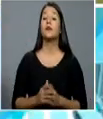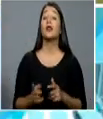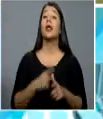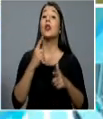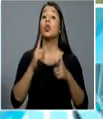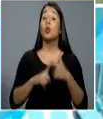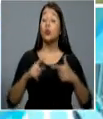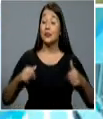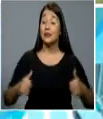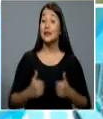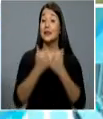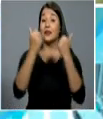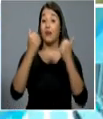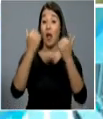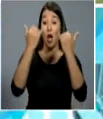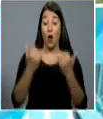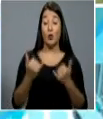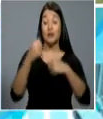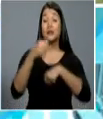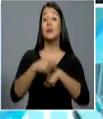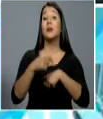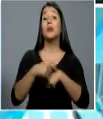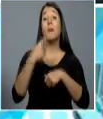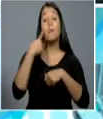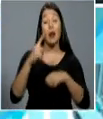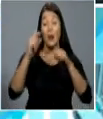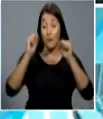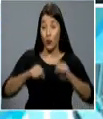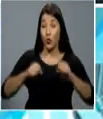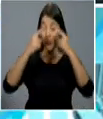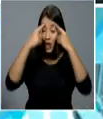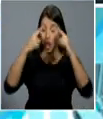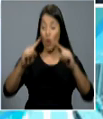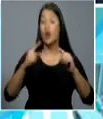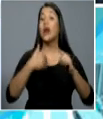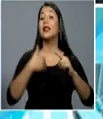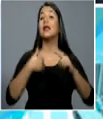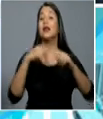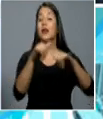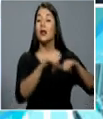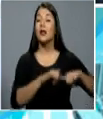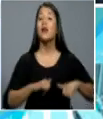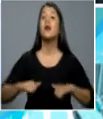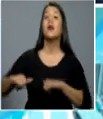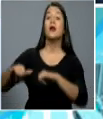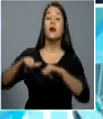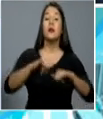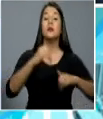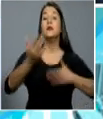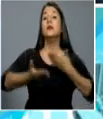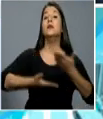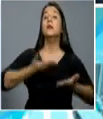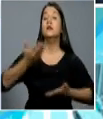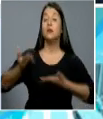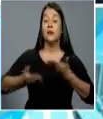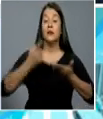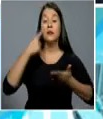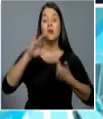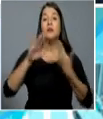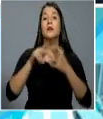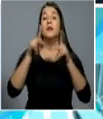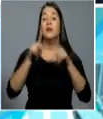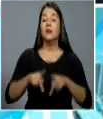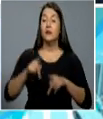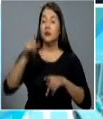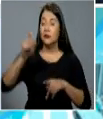el desafío en este momento para llegar a la universalización, o sea, que los servicios lleguen a todos, es